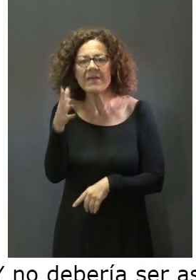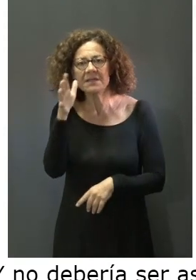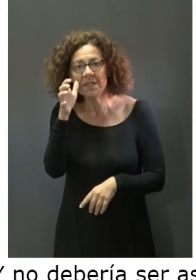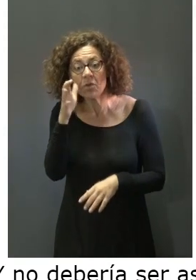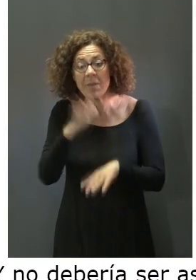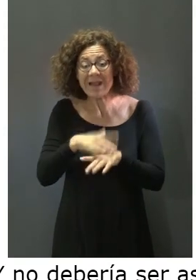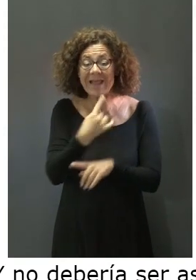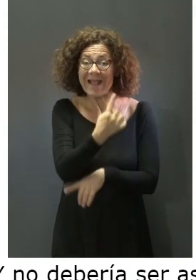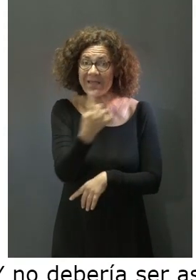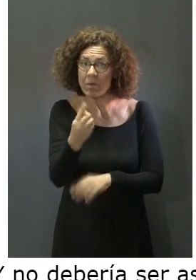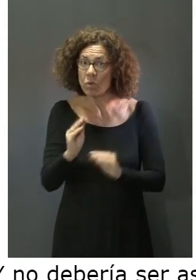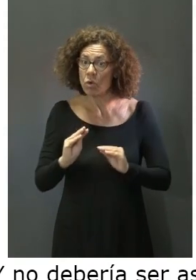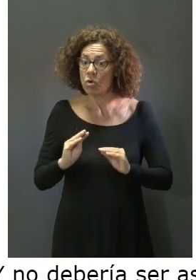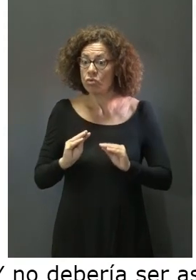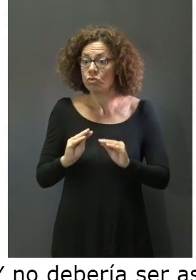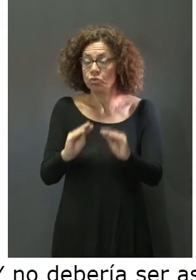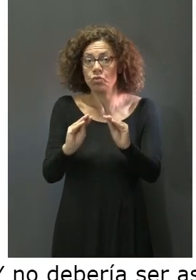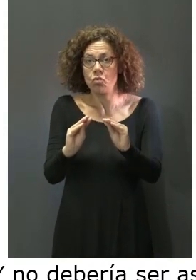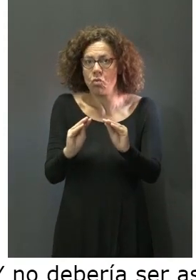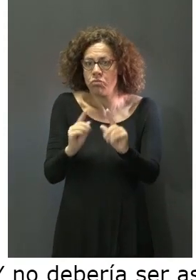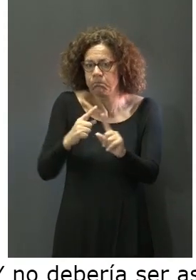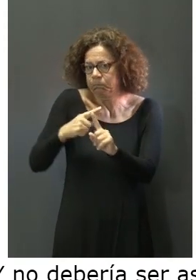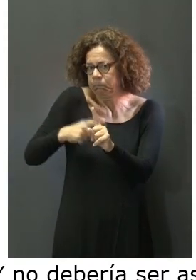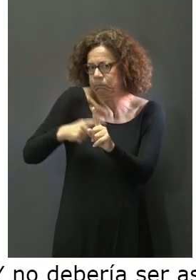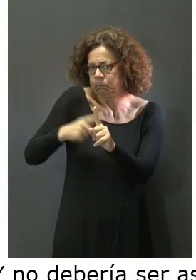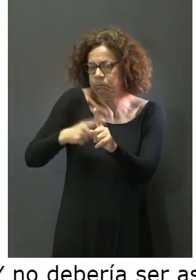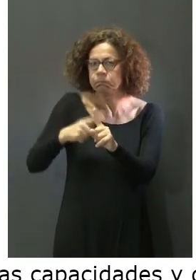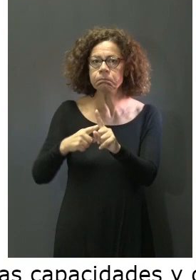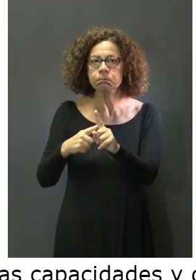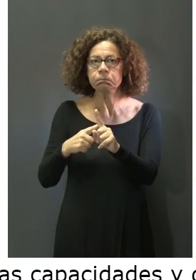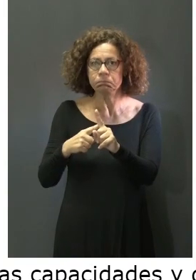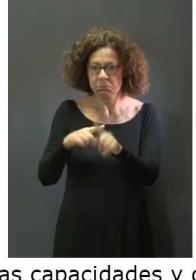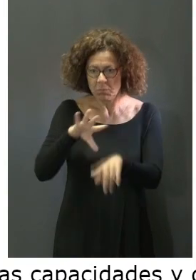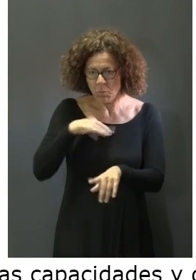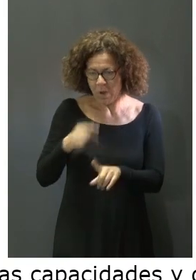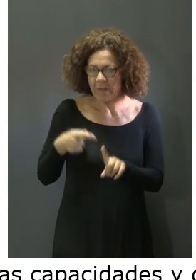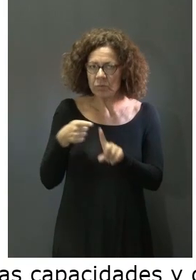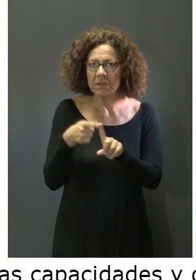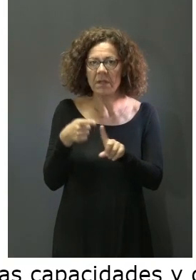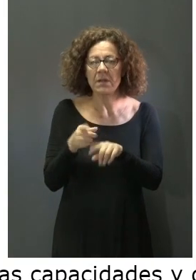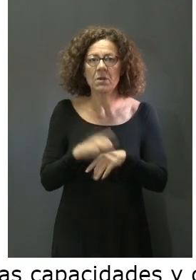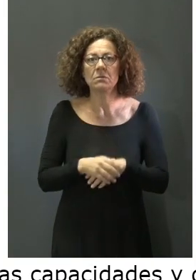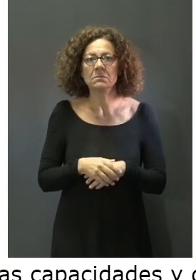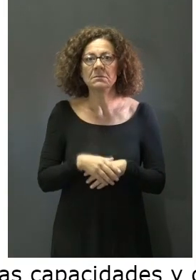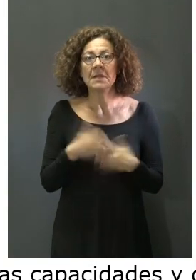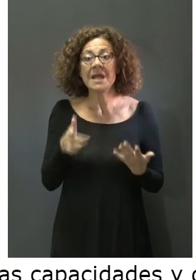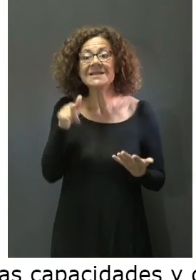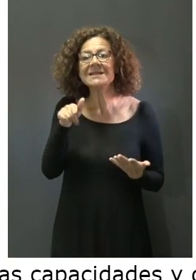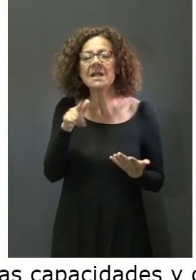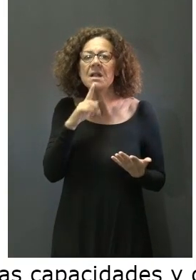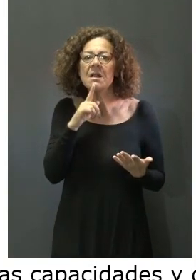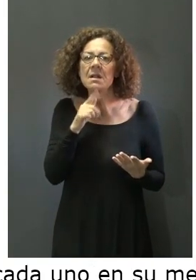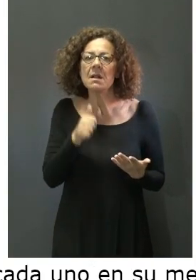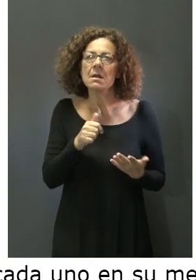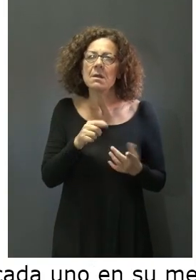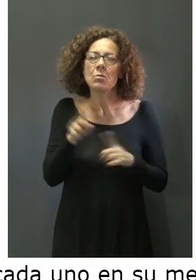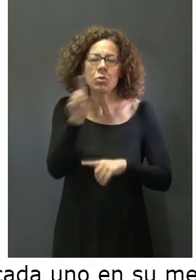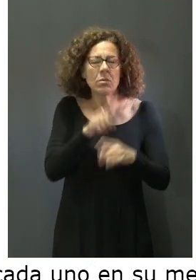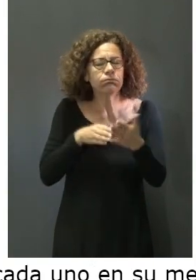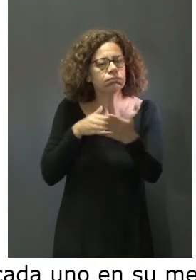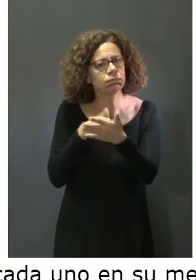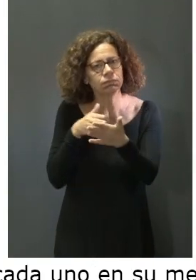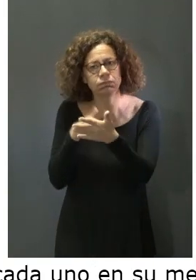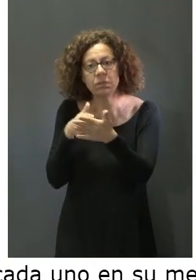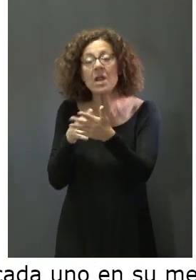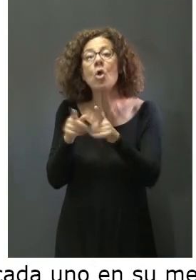que cada uno en su medida pues se valga de ello, ¿no? Entonces, bueno, ese es el mayor impedimento que Sí,